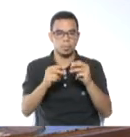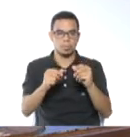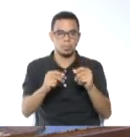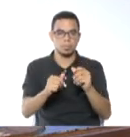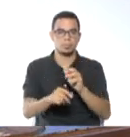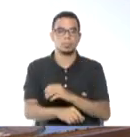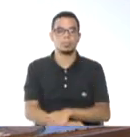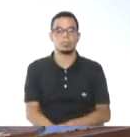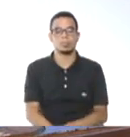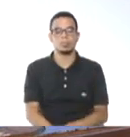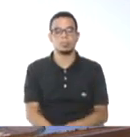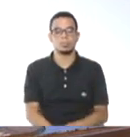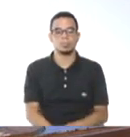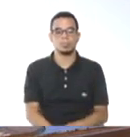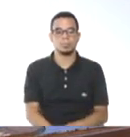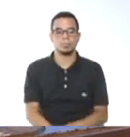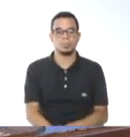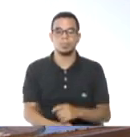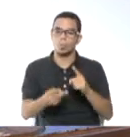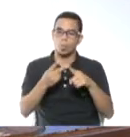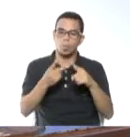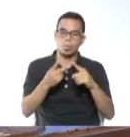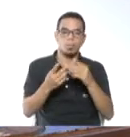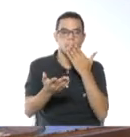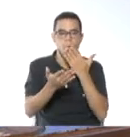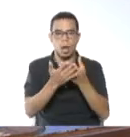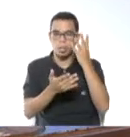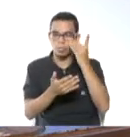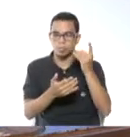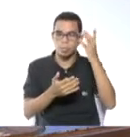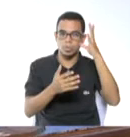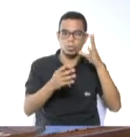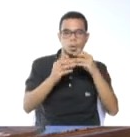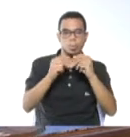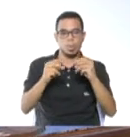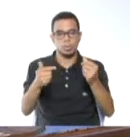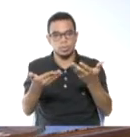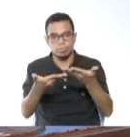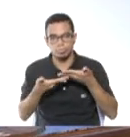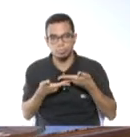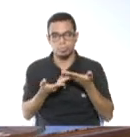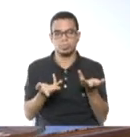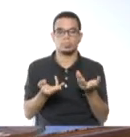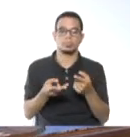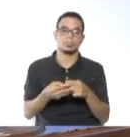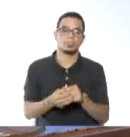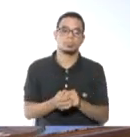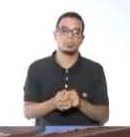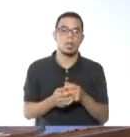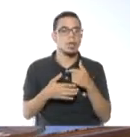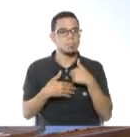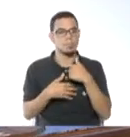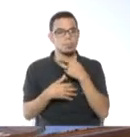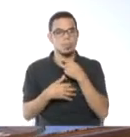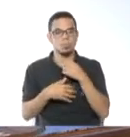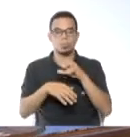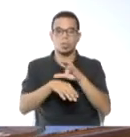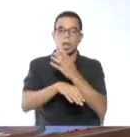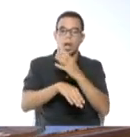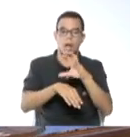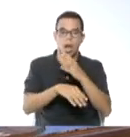gracias Dios, ¿no?, por esta Madre Tierra. Y me gustaría hacer este canto